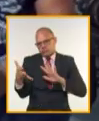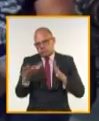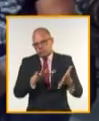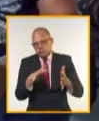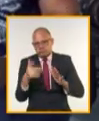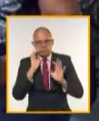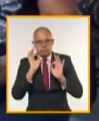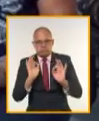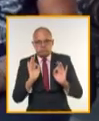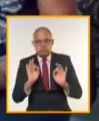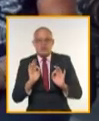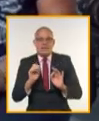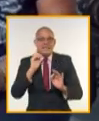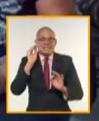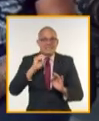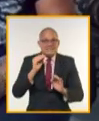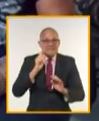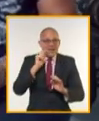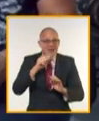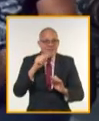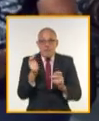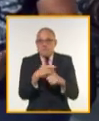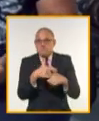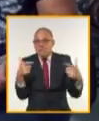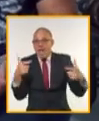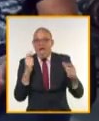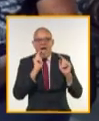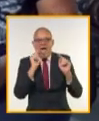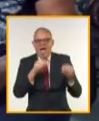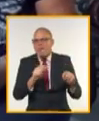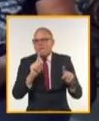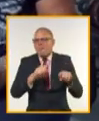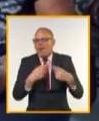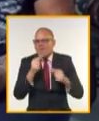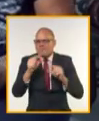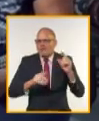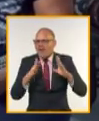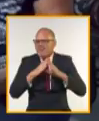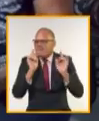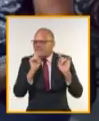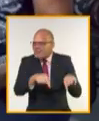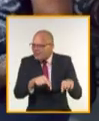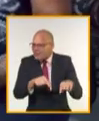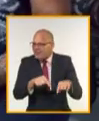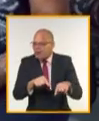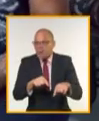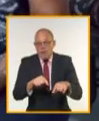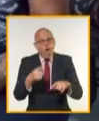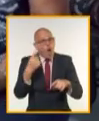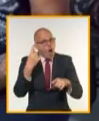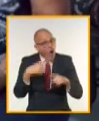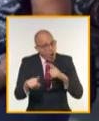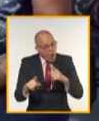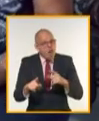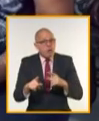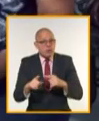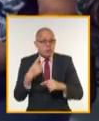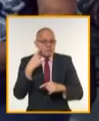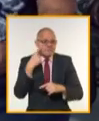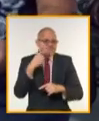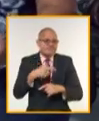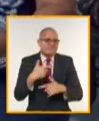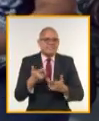América Latina. Y no fue solo por la cantidad de chinos que vivían en él, sino también por